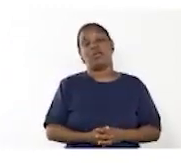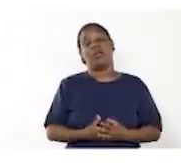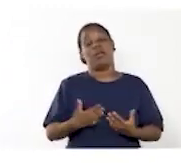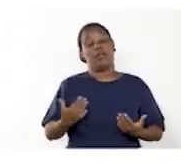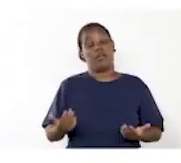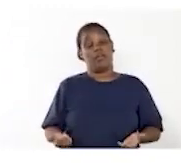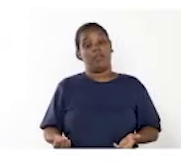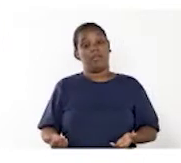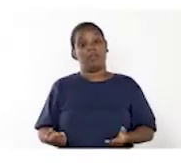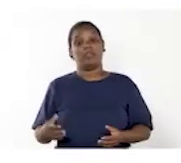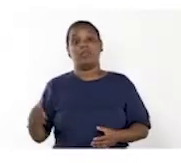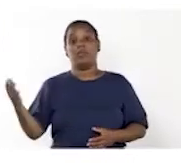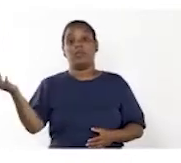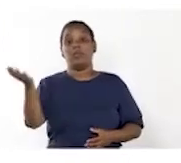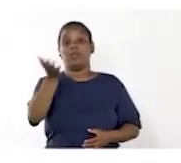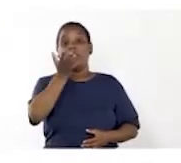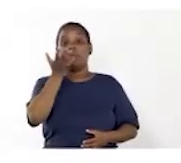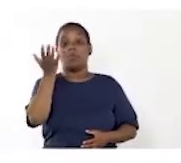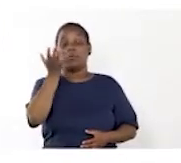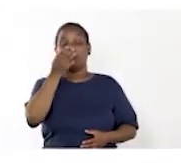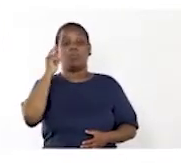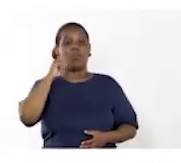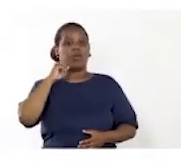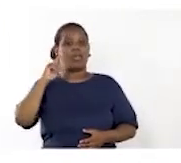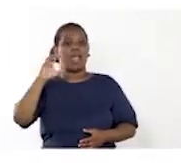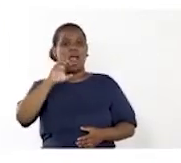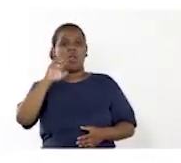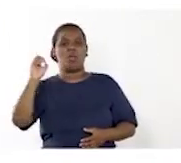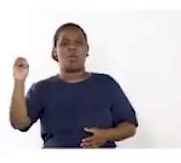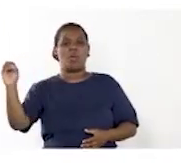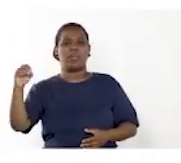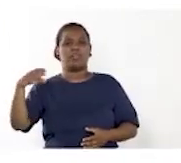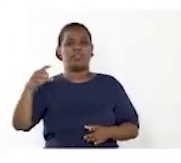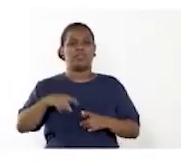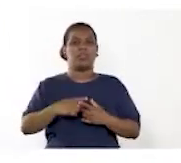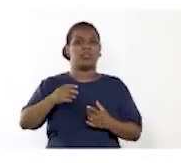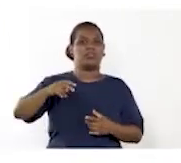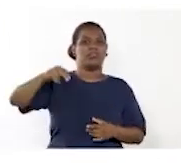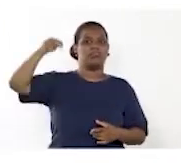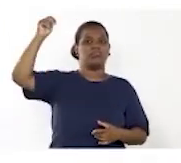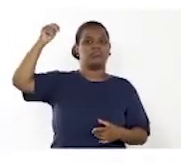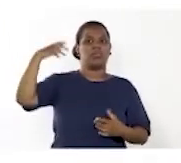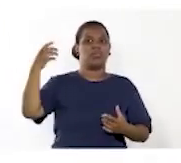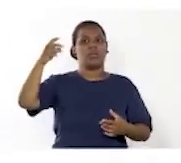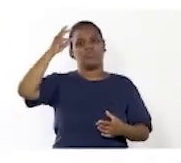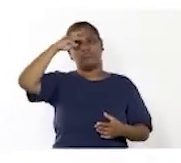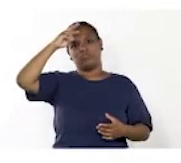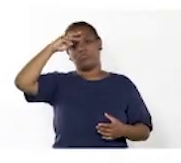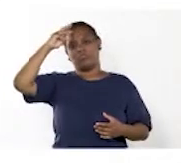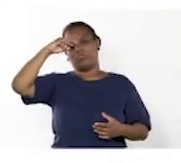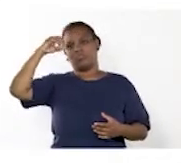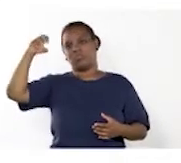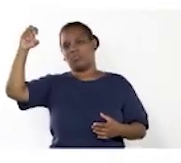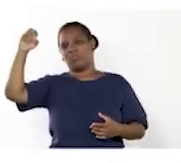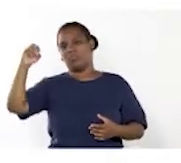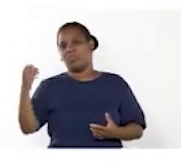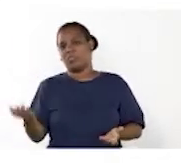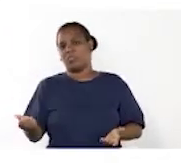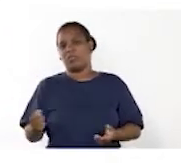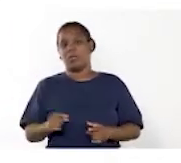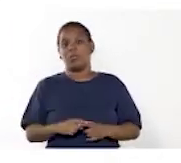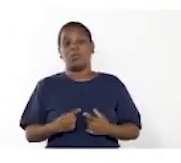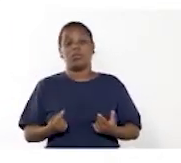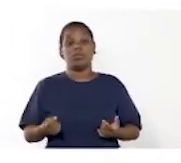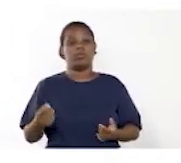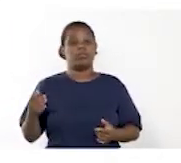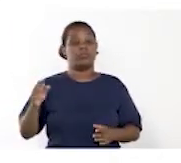¿Qué pasa con esos vientos? ¿Por qué al oeste? ¿Por qué en California? ¿Por qué en el oeste de México? Esos vientos no favorecen sencillamente porque